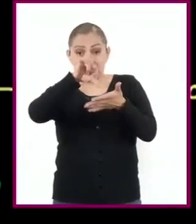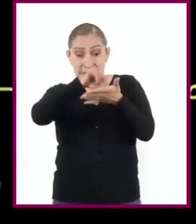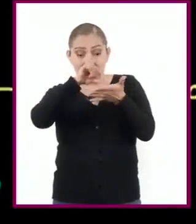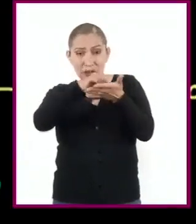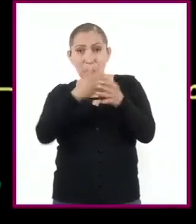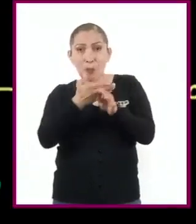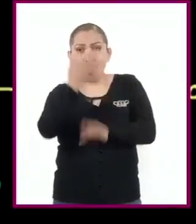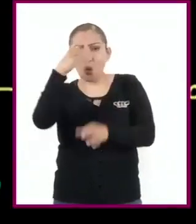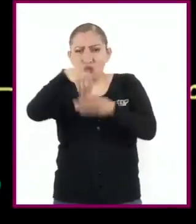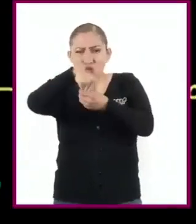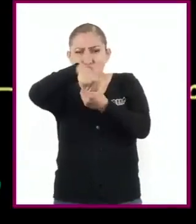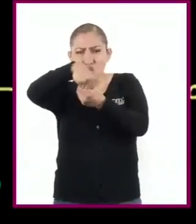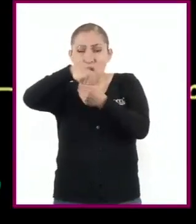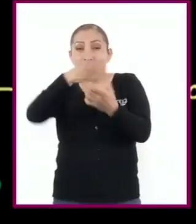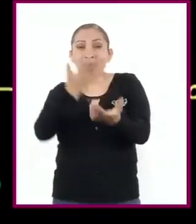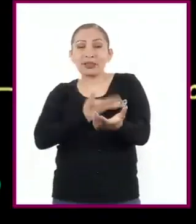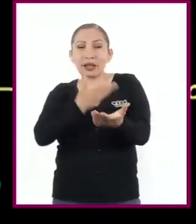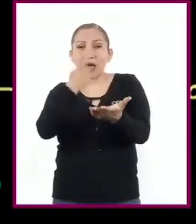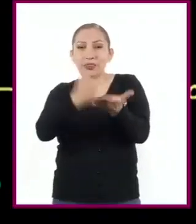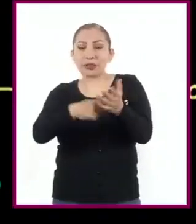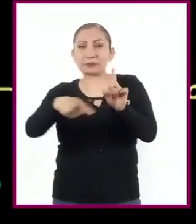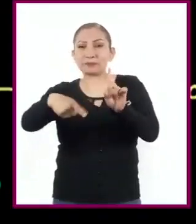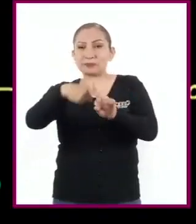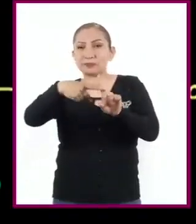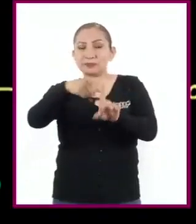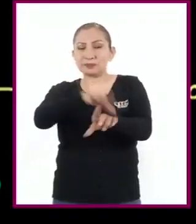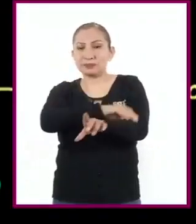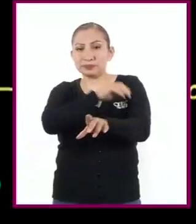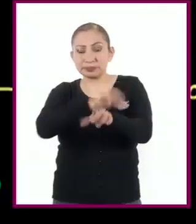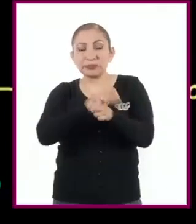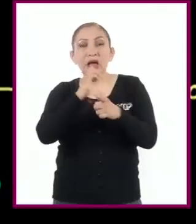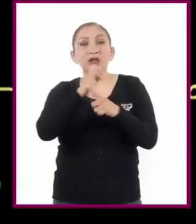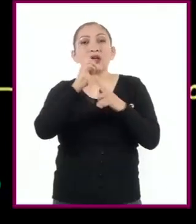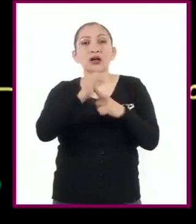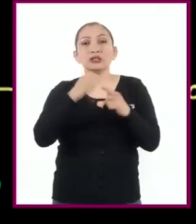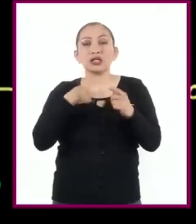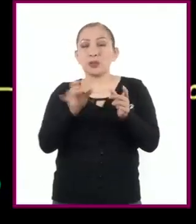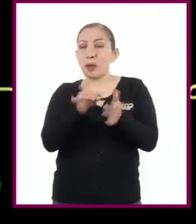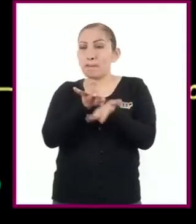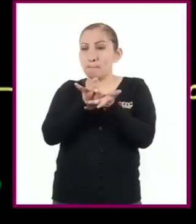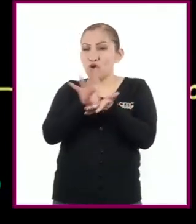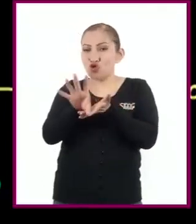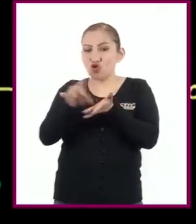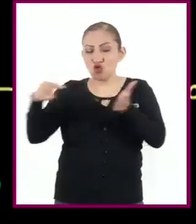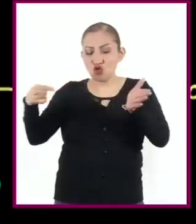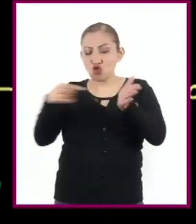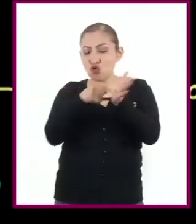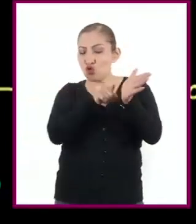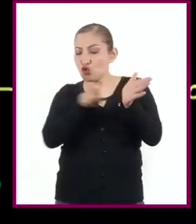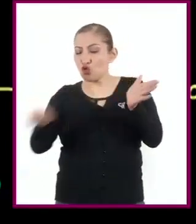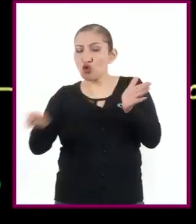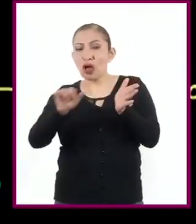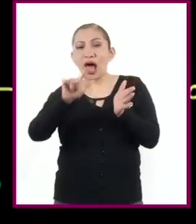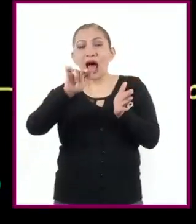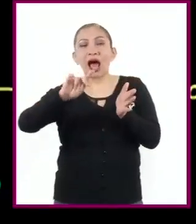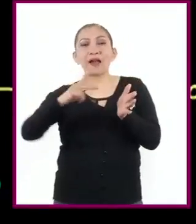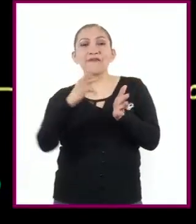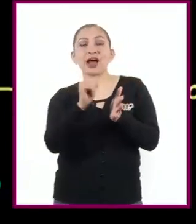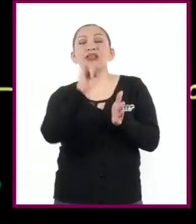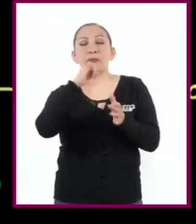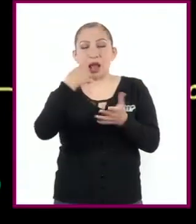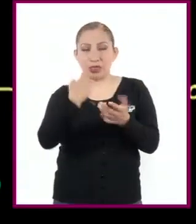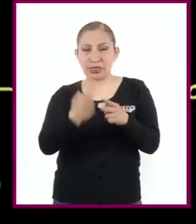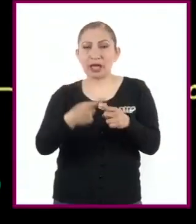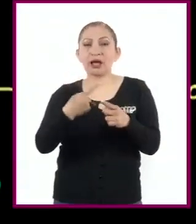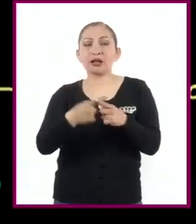muy denso y está cargado positivamente. Así que repele las partículas alfa que también están